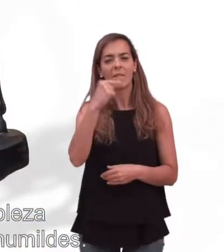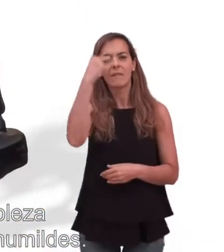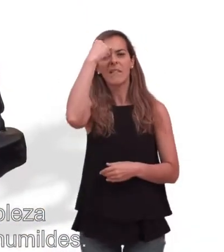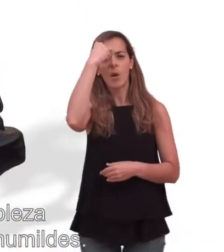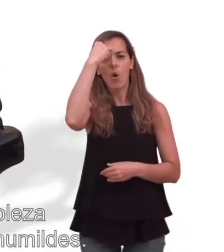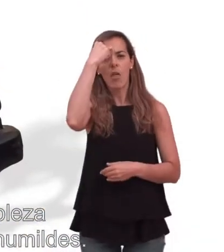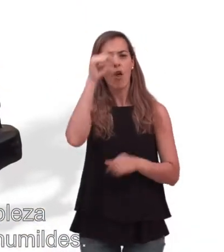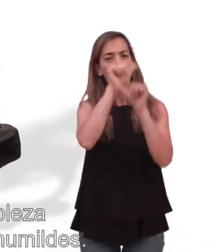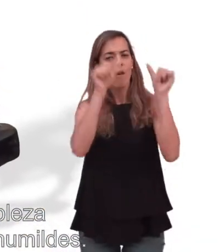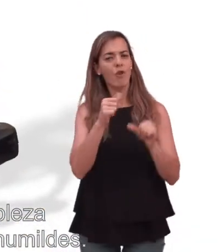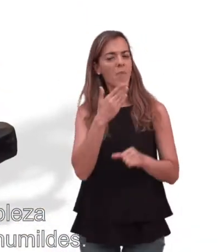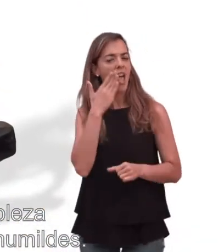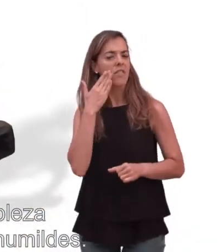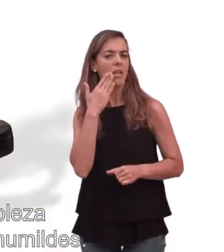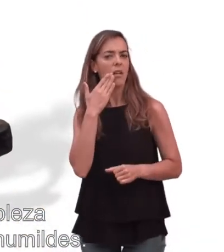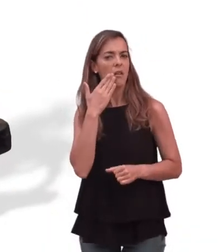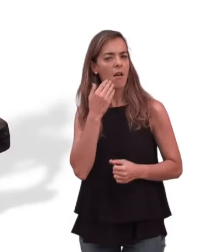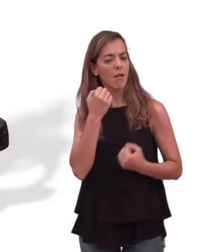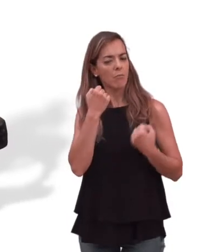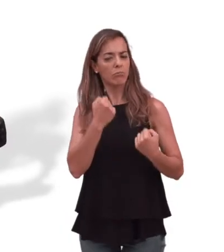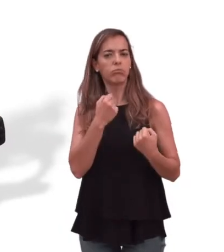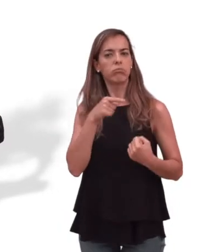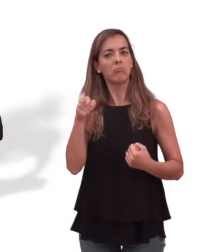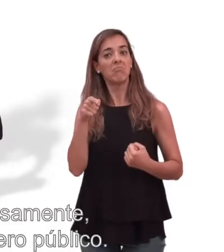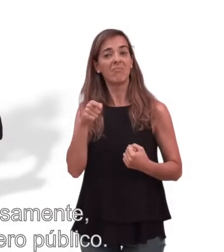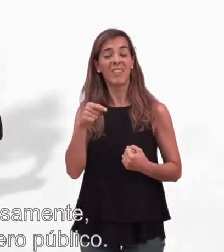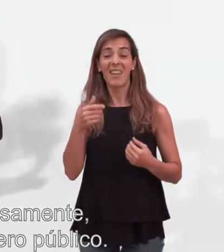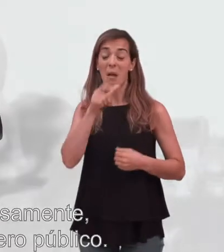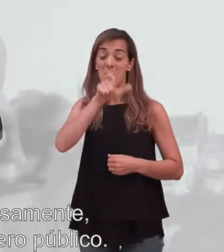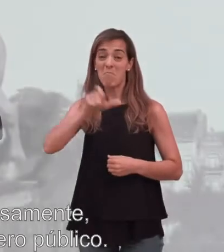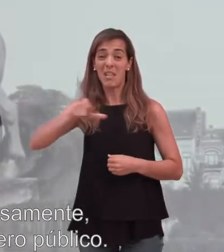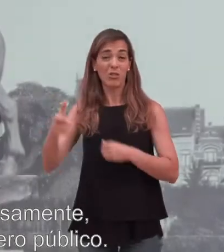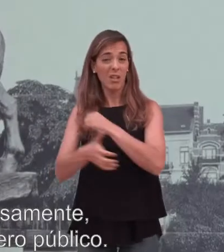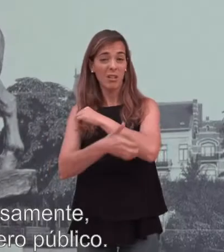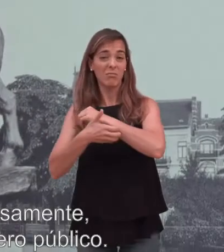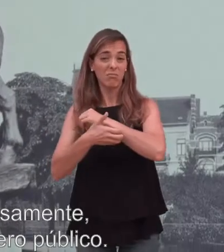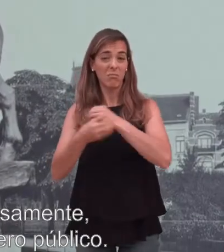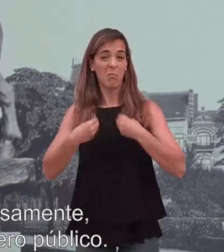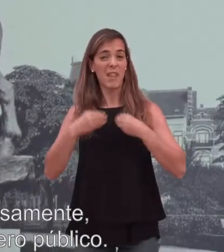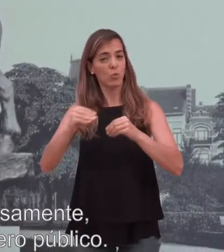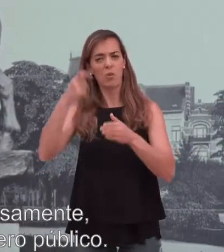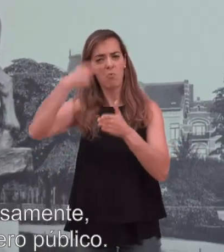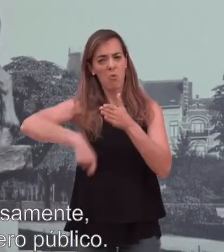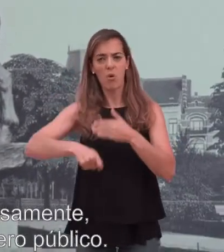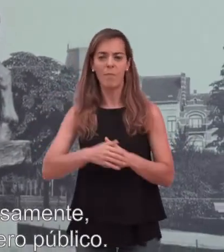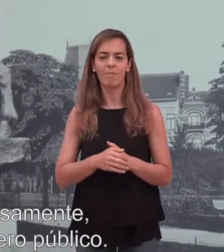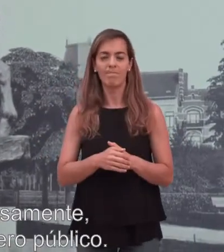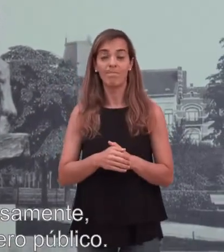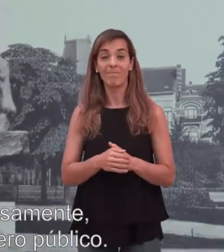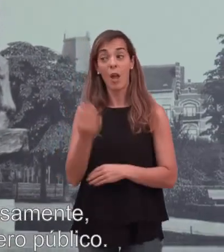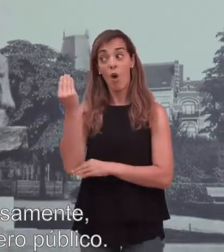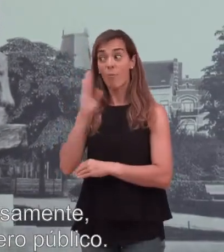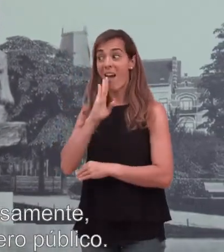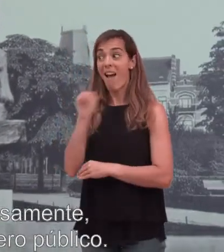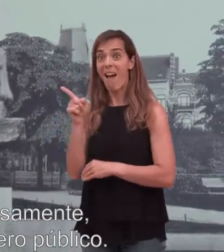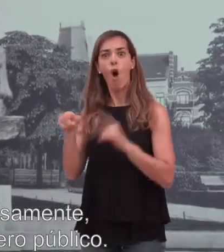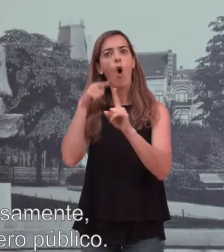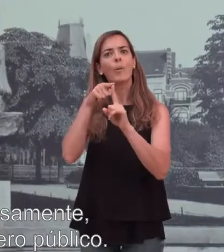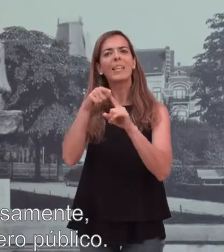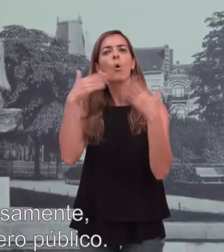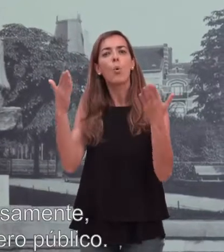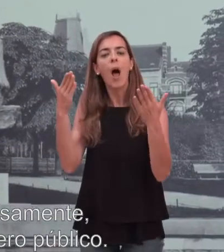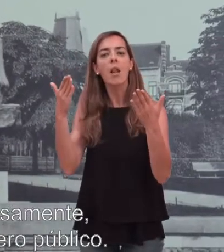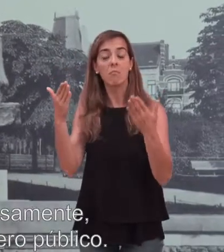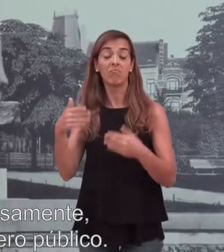vida de las clases humildes. El abrevadero fue concebido precisamente como motivo para decorar